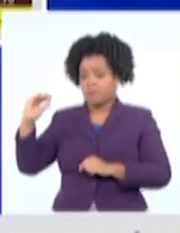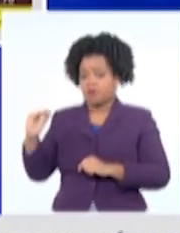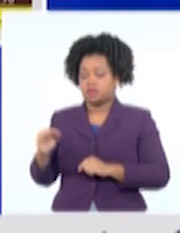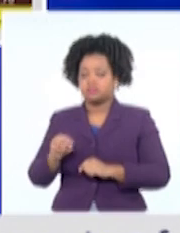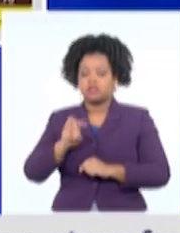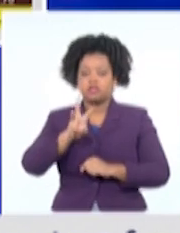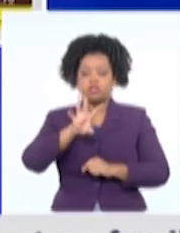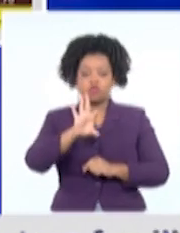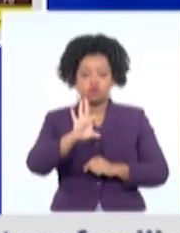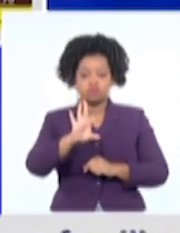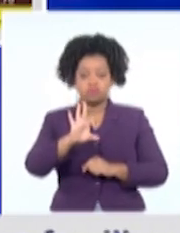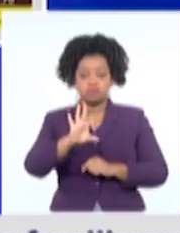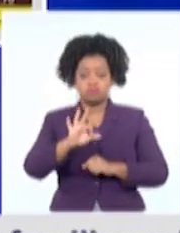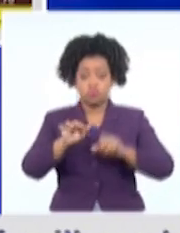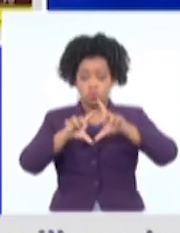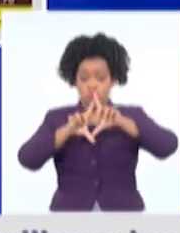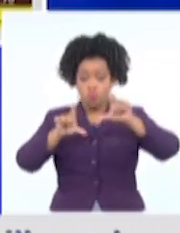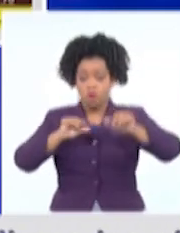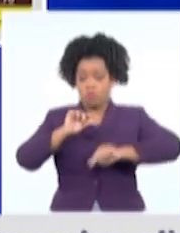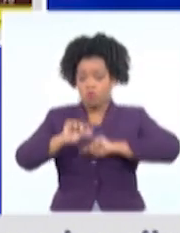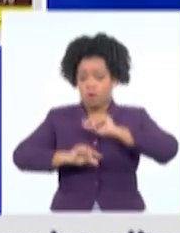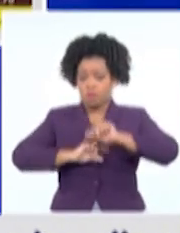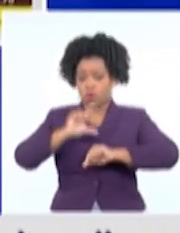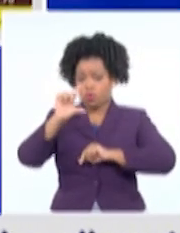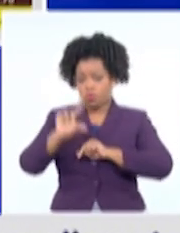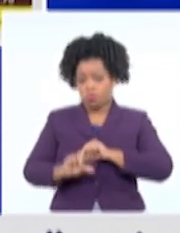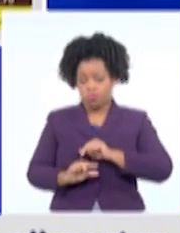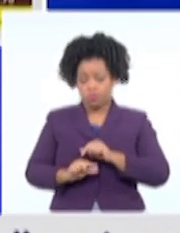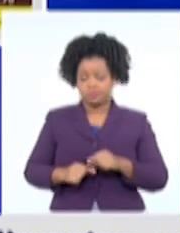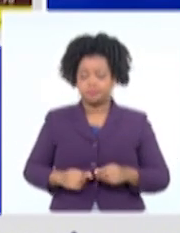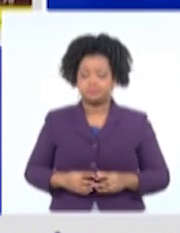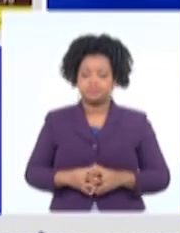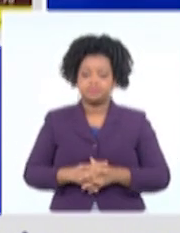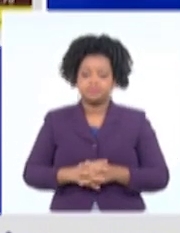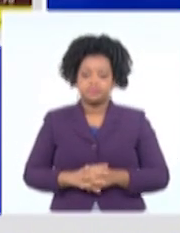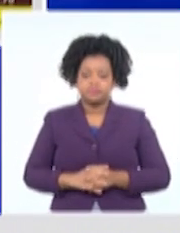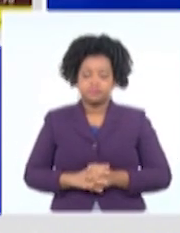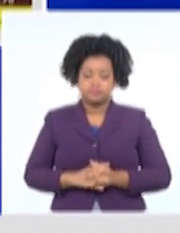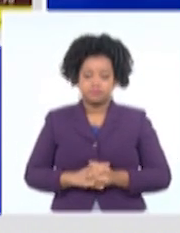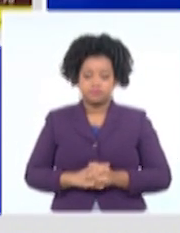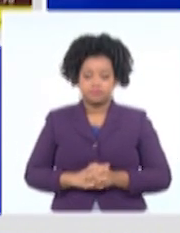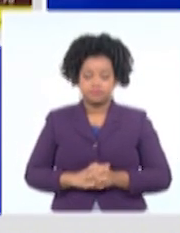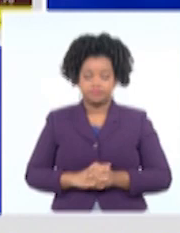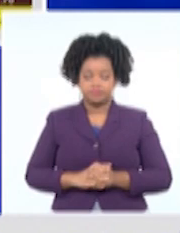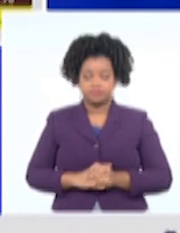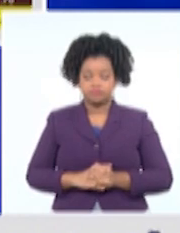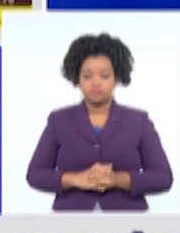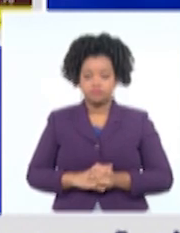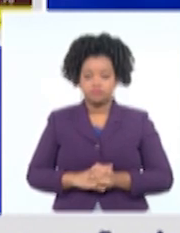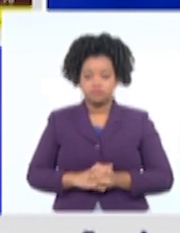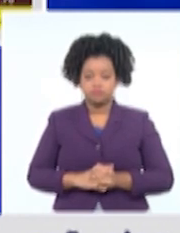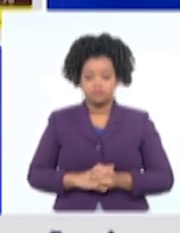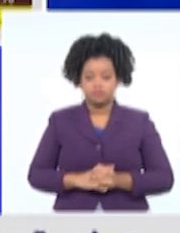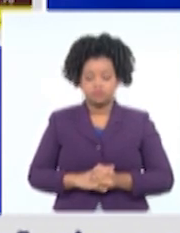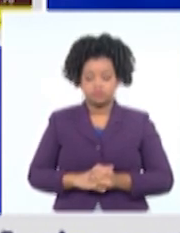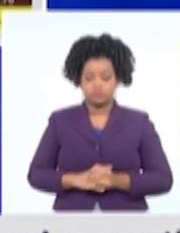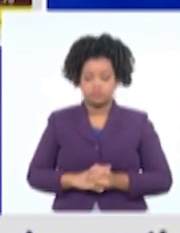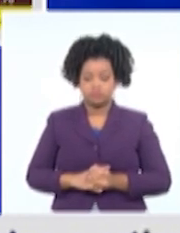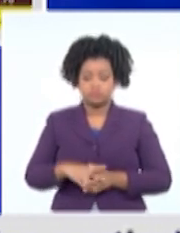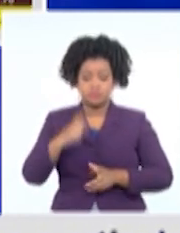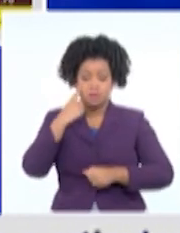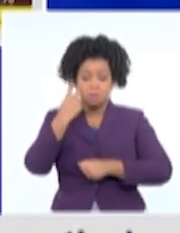bajando. La posición número 38 en cuanto a la incidencia de casos. Ahí están todos los países